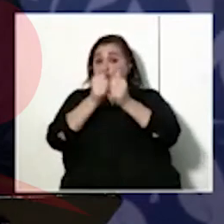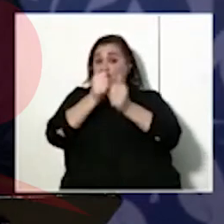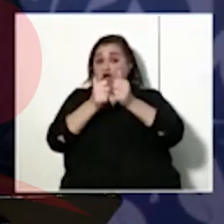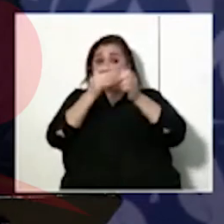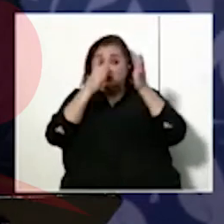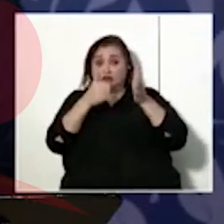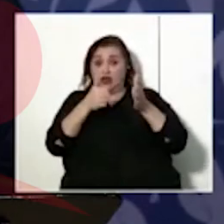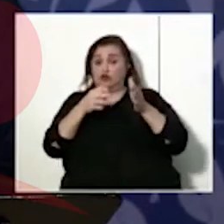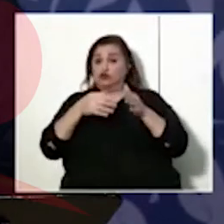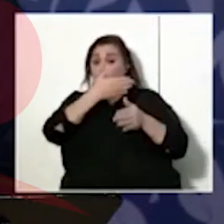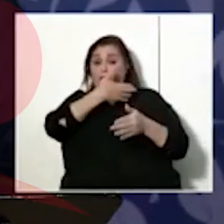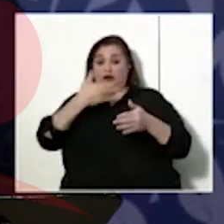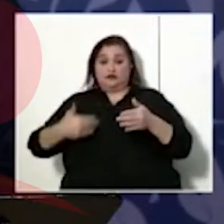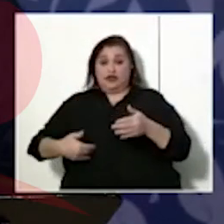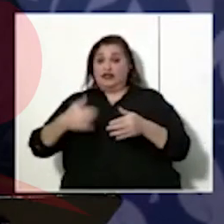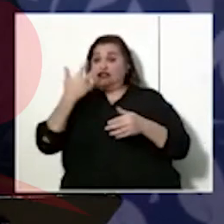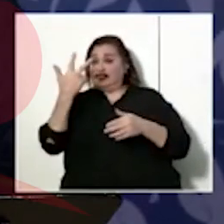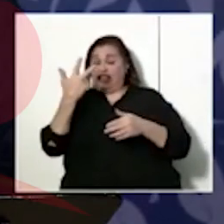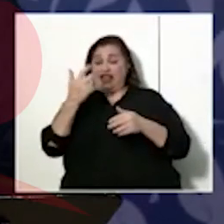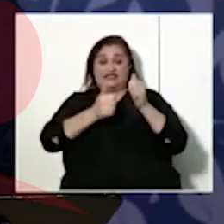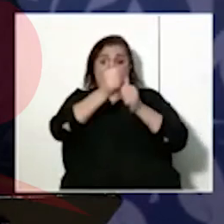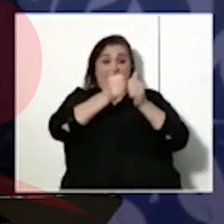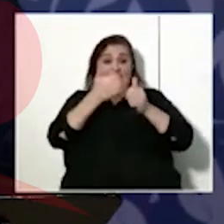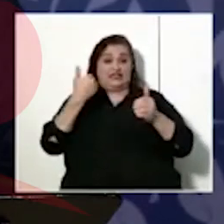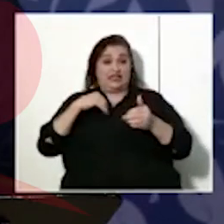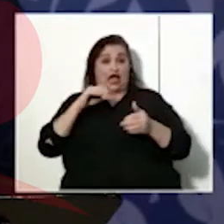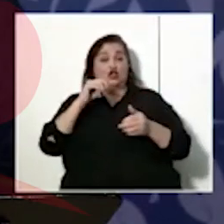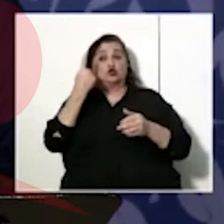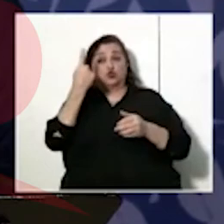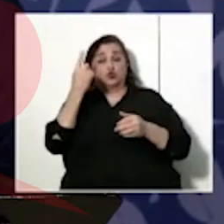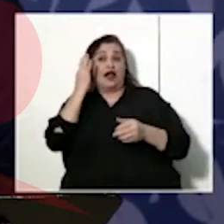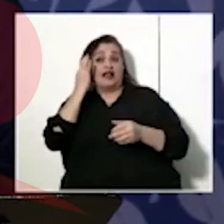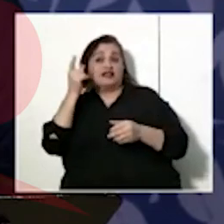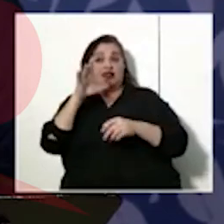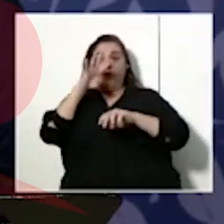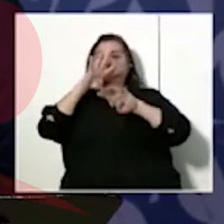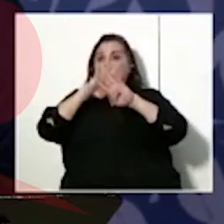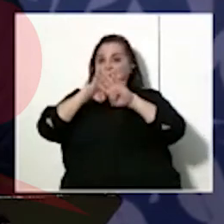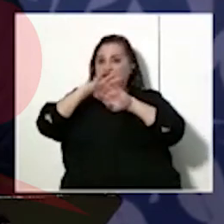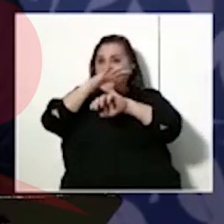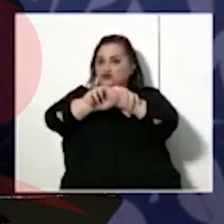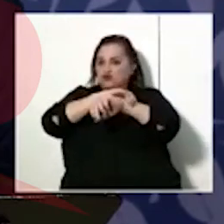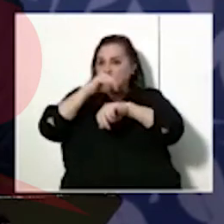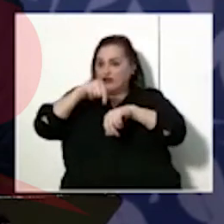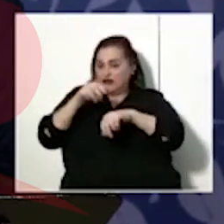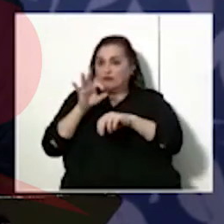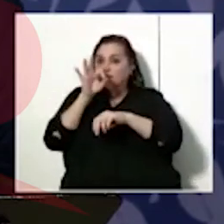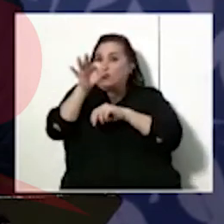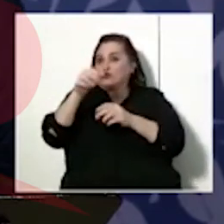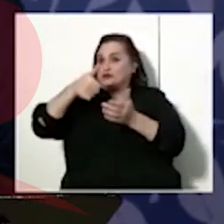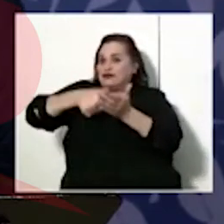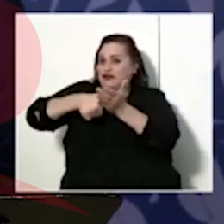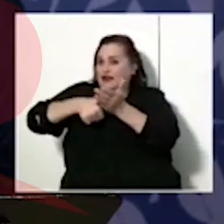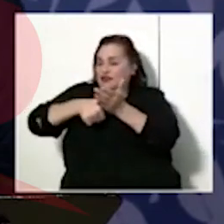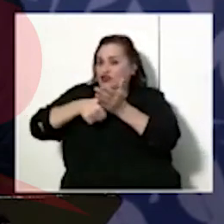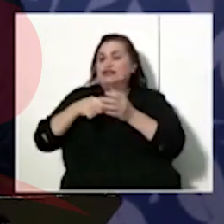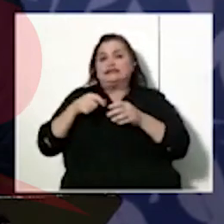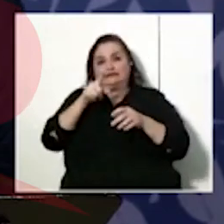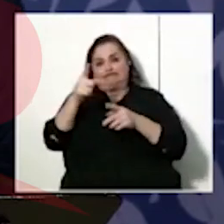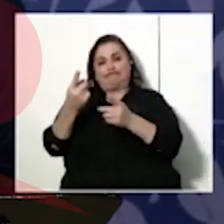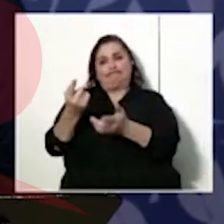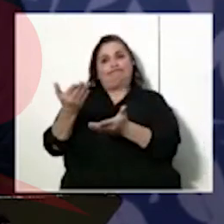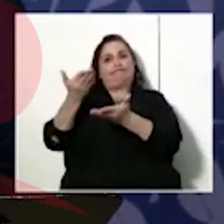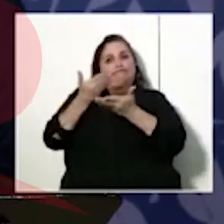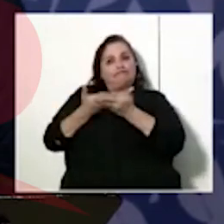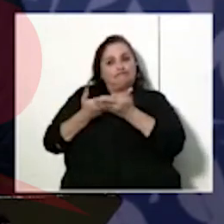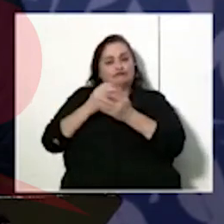candidatos a la presidencia, tres candidatos y una candidata estén hoy presos de cara a ese proceso, genera una circunstancia